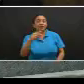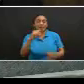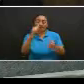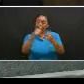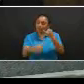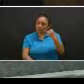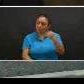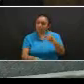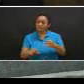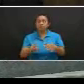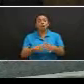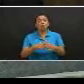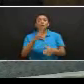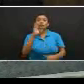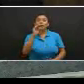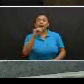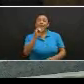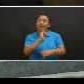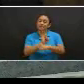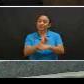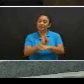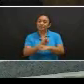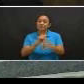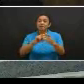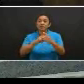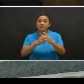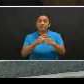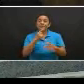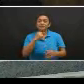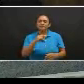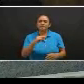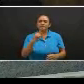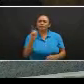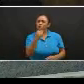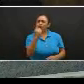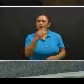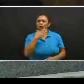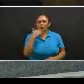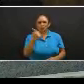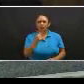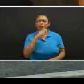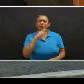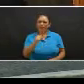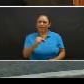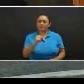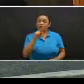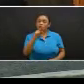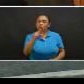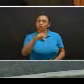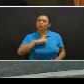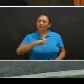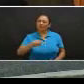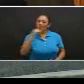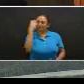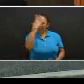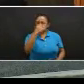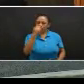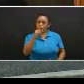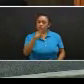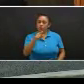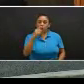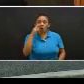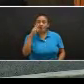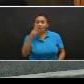cuando le habla a las iglesias, le comienza a decir todo lo bueno que es. Tú eres hermosa, tú disiernes